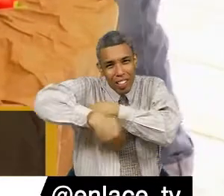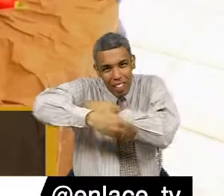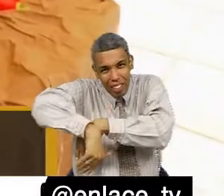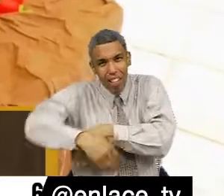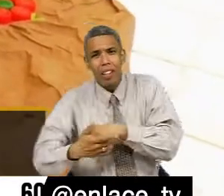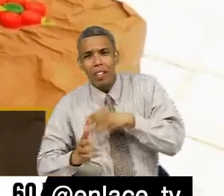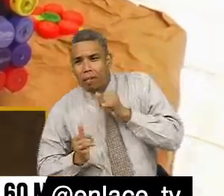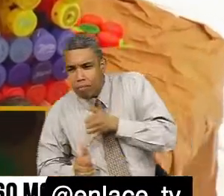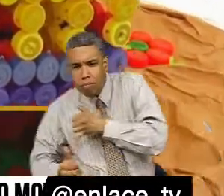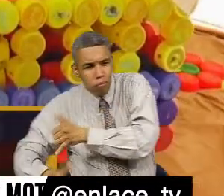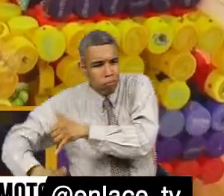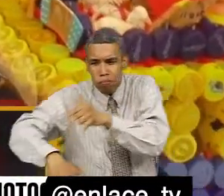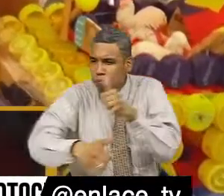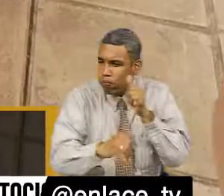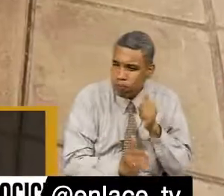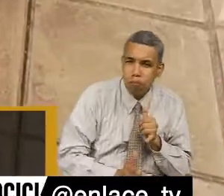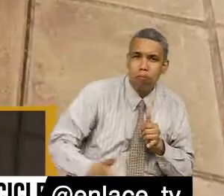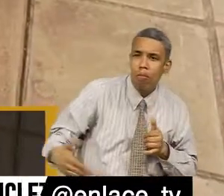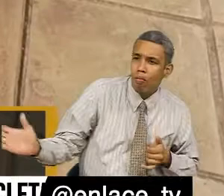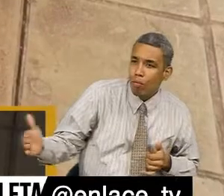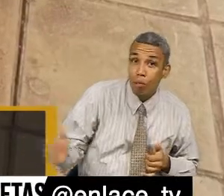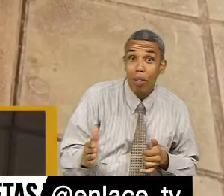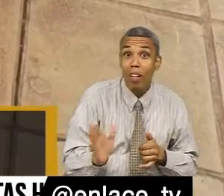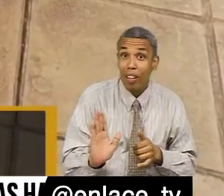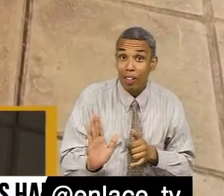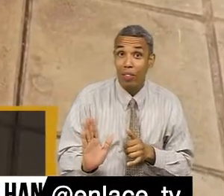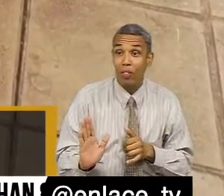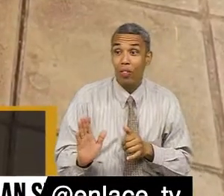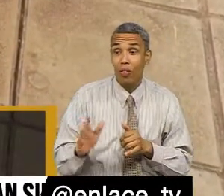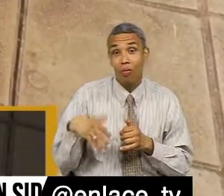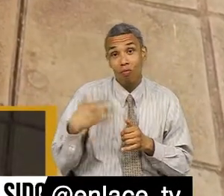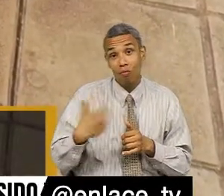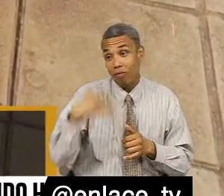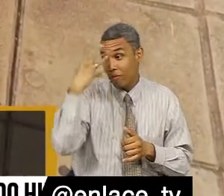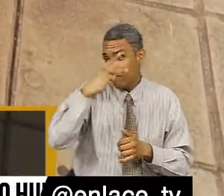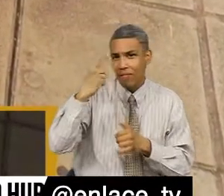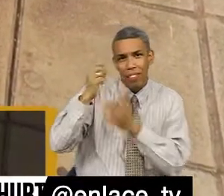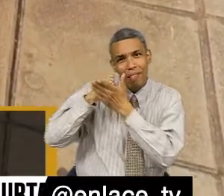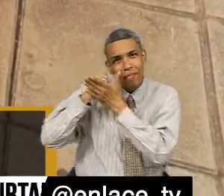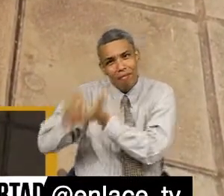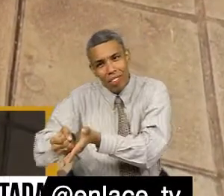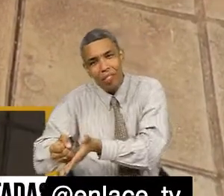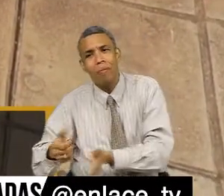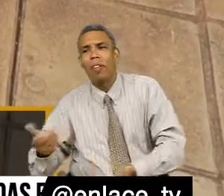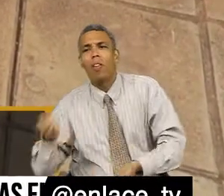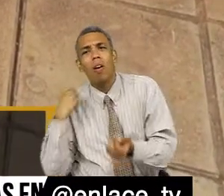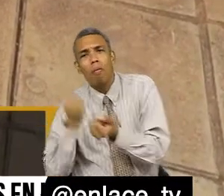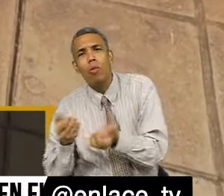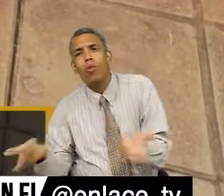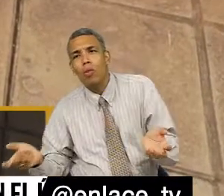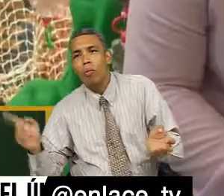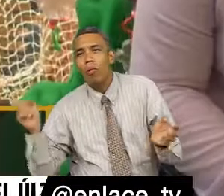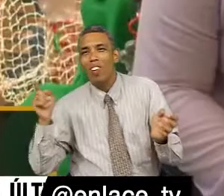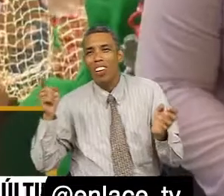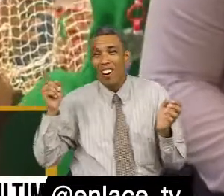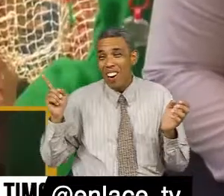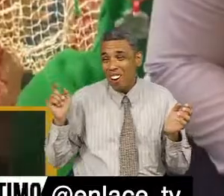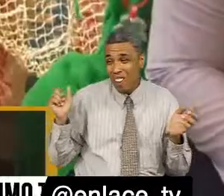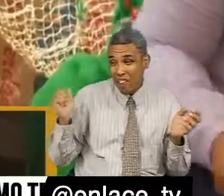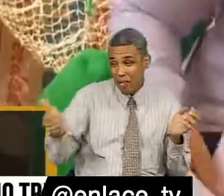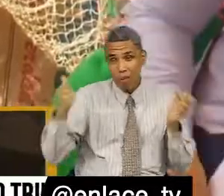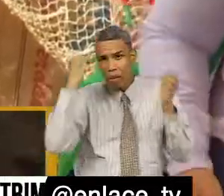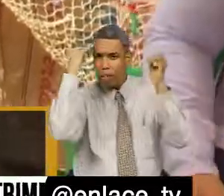a ese trabajo que ellos vienen haciendo. ¿Cuál? Pues el de poder trabajar con la recuperación de todos los residuos que han encontrado en sus